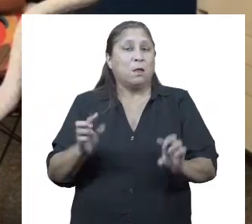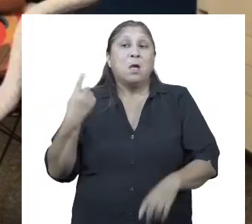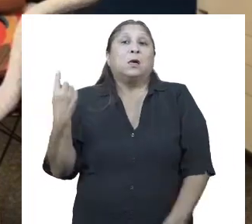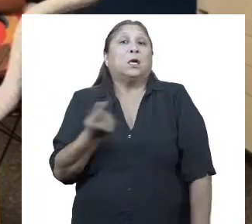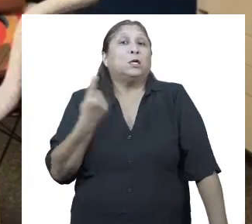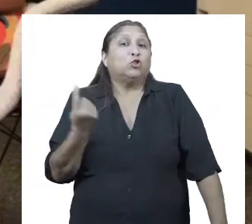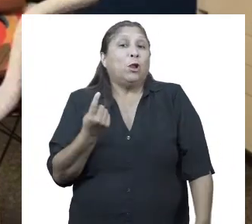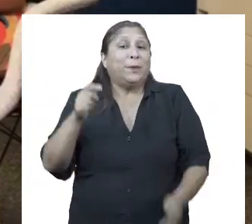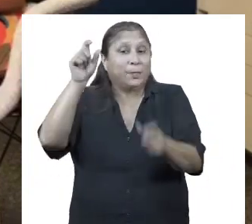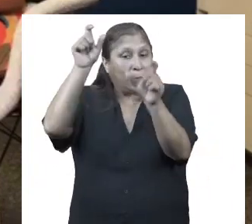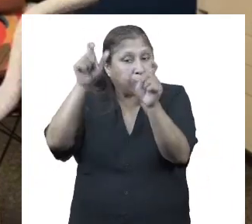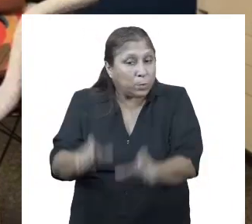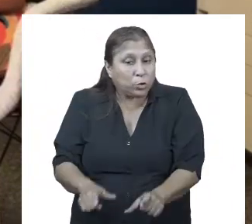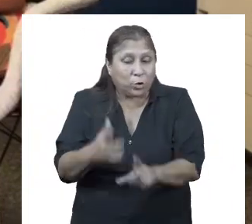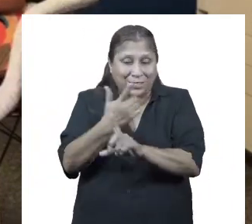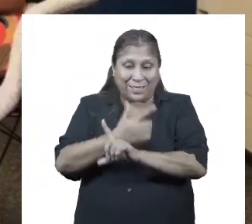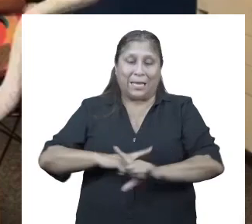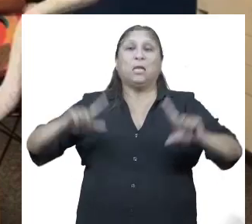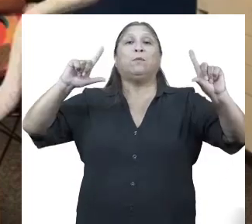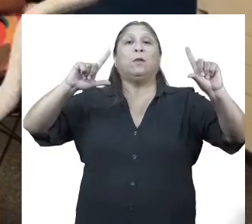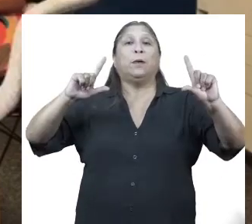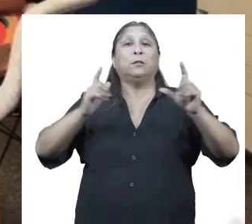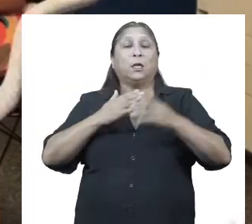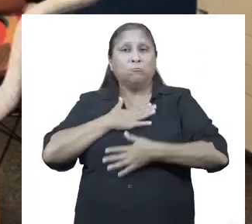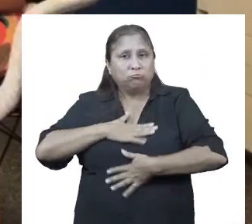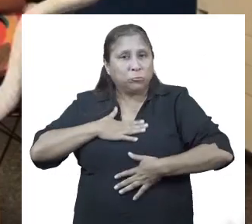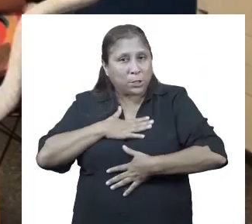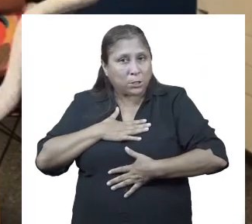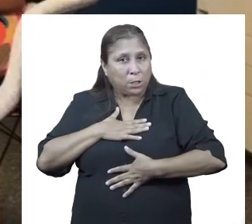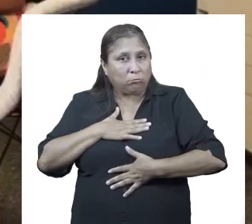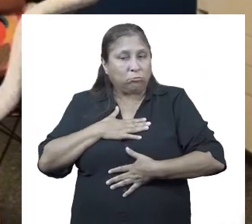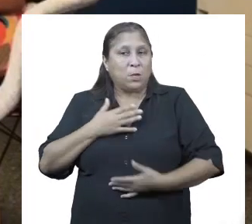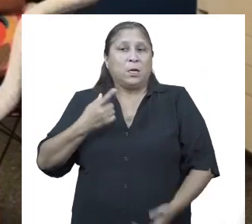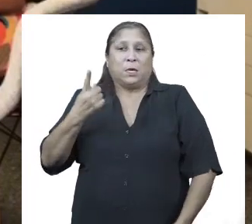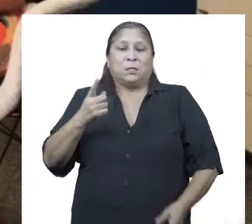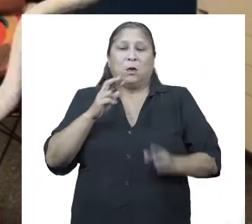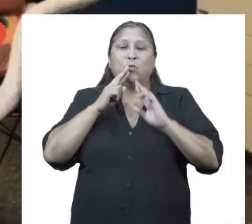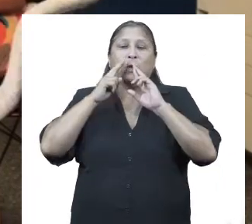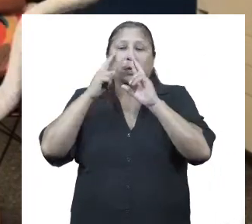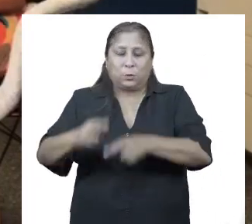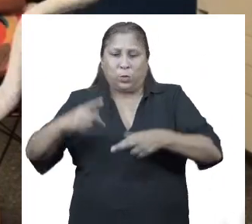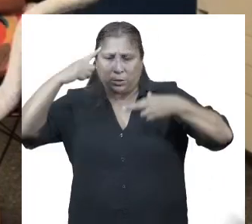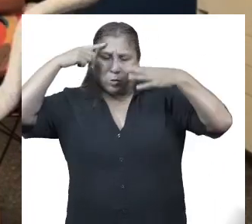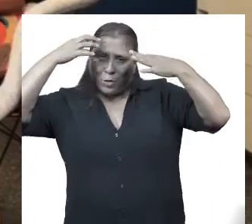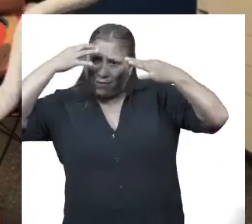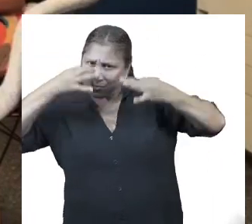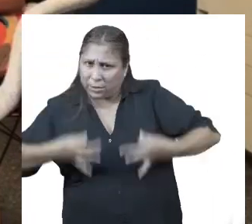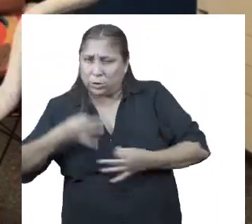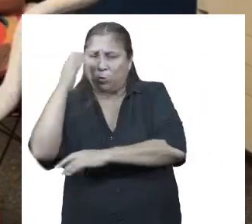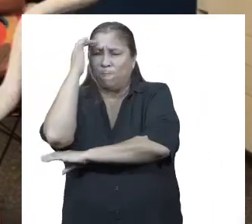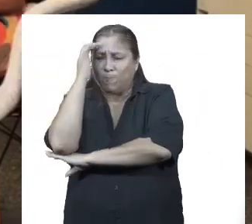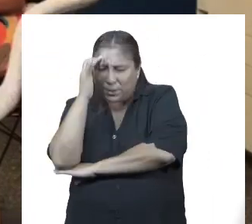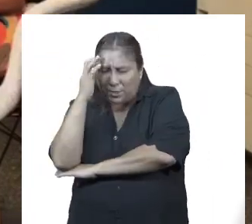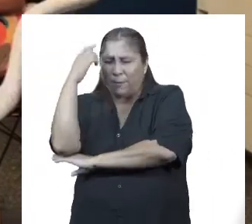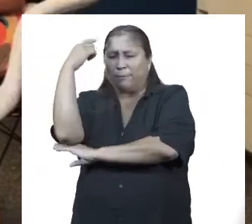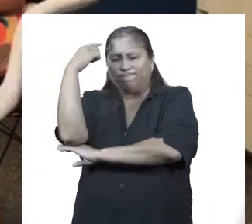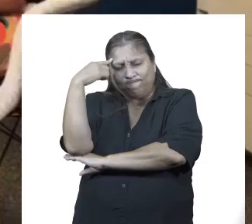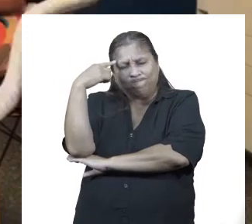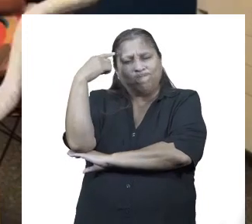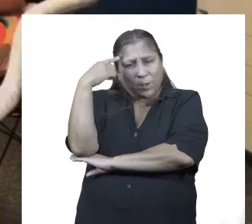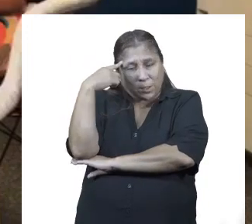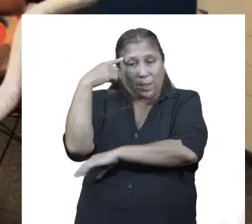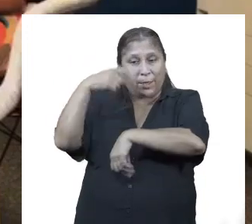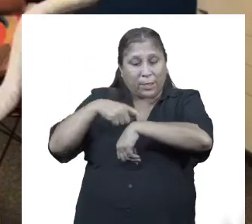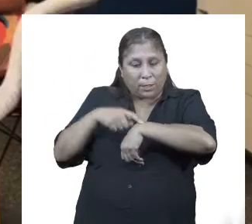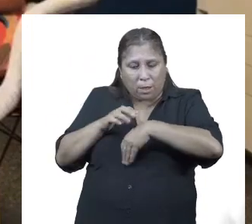que solamente las personas que libremente lo deseen, que sea el resultado de una decisión ponderada, reflexionada,